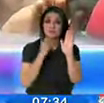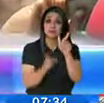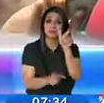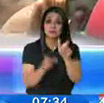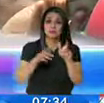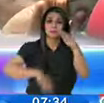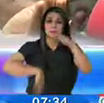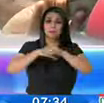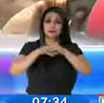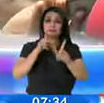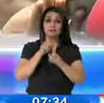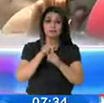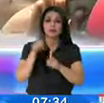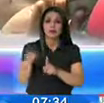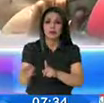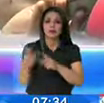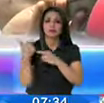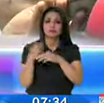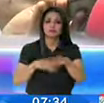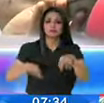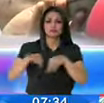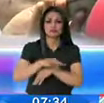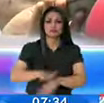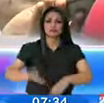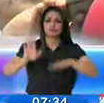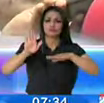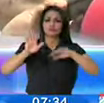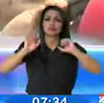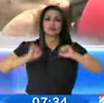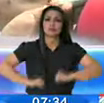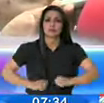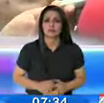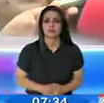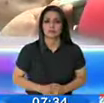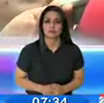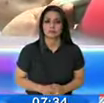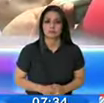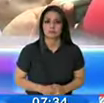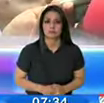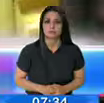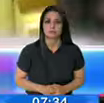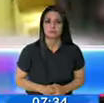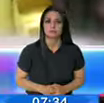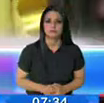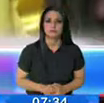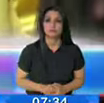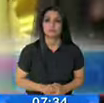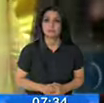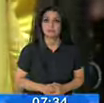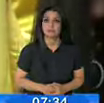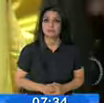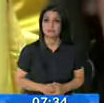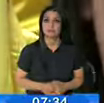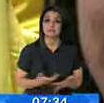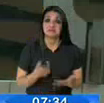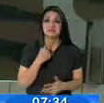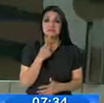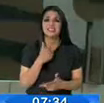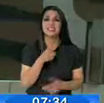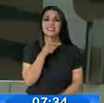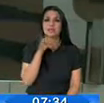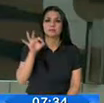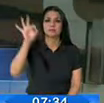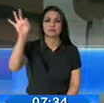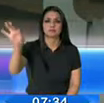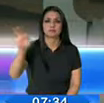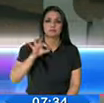tienen mayor puntaje son las que tienen que titularizarse en lugar de los principales. Ha hecho cuentas y cree quién deberá salir para que